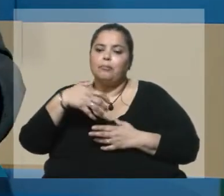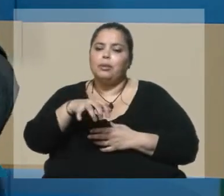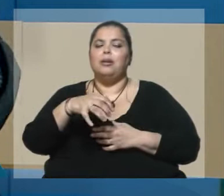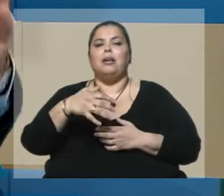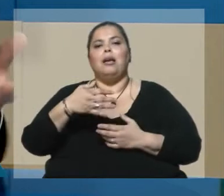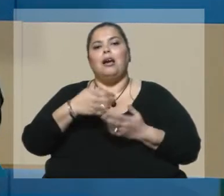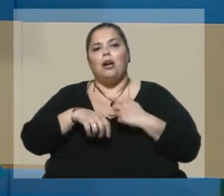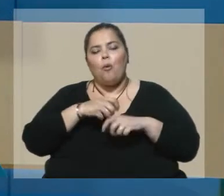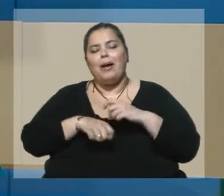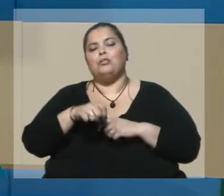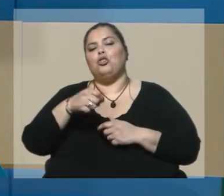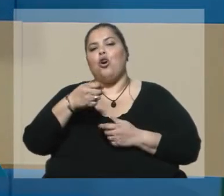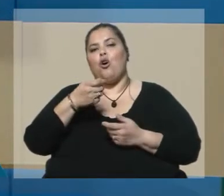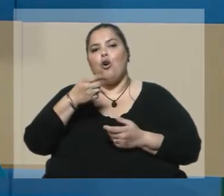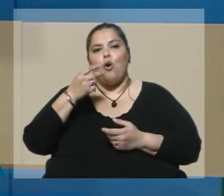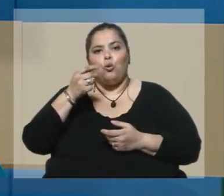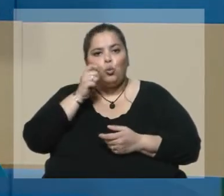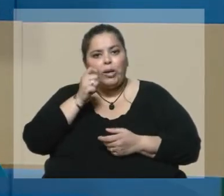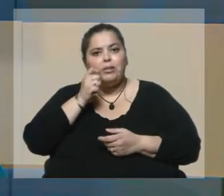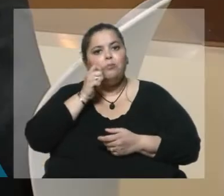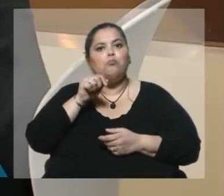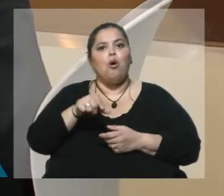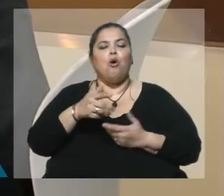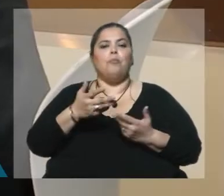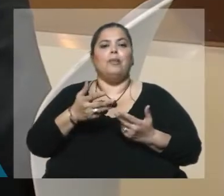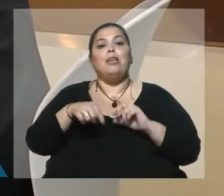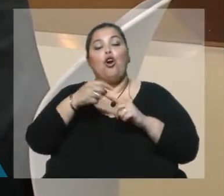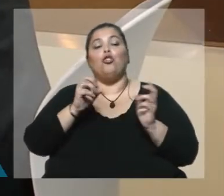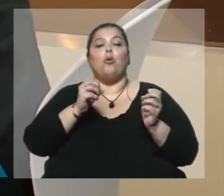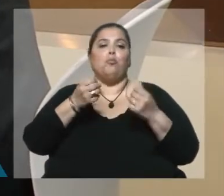de comercio sobre todo en la frontera por la situación en Argentina